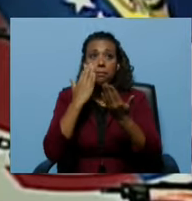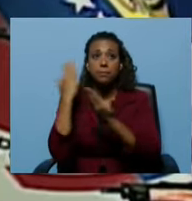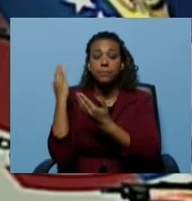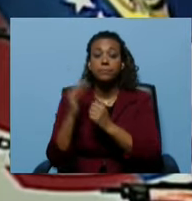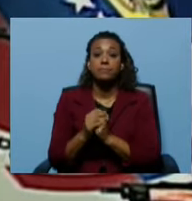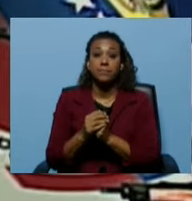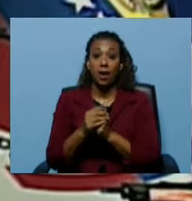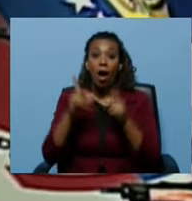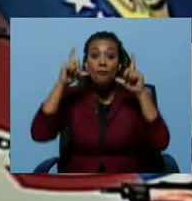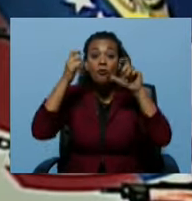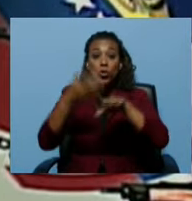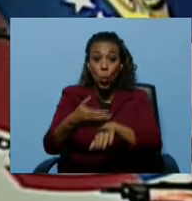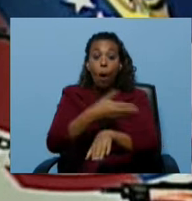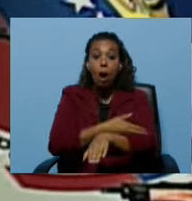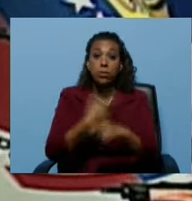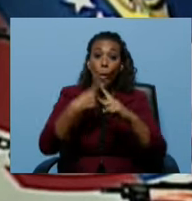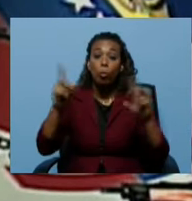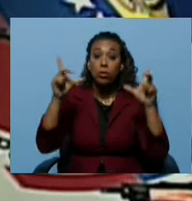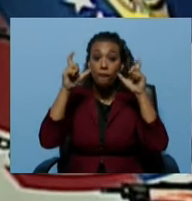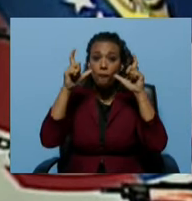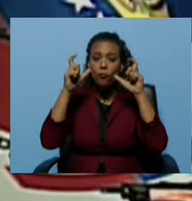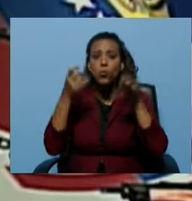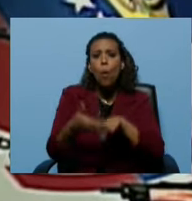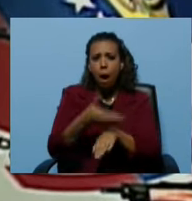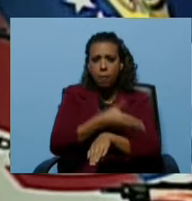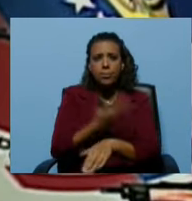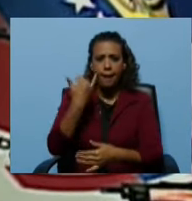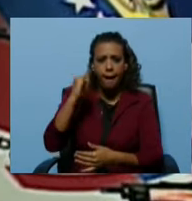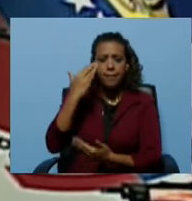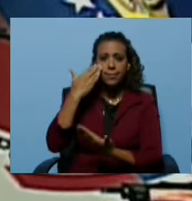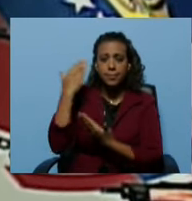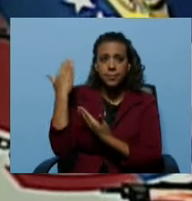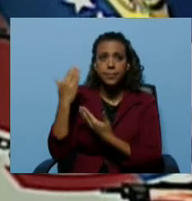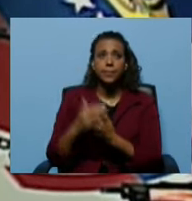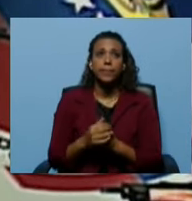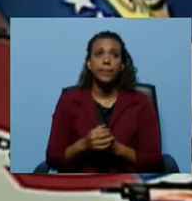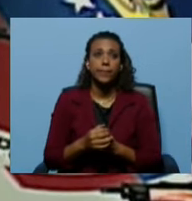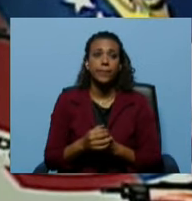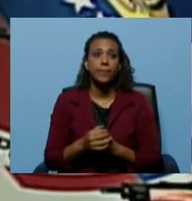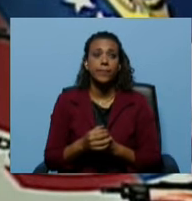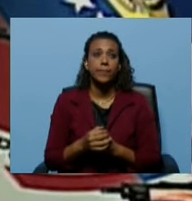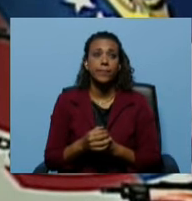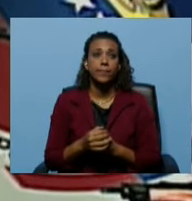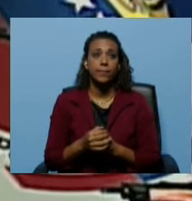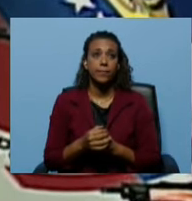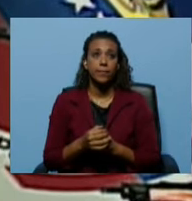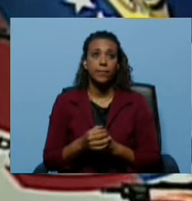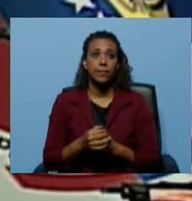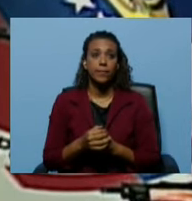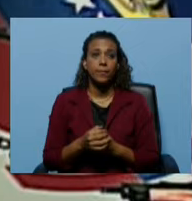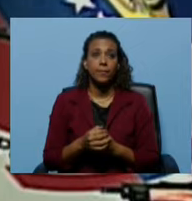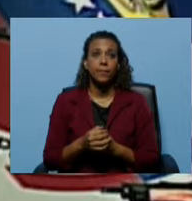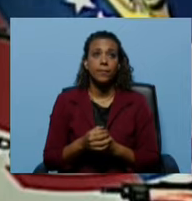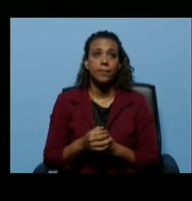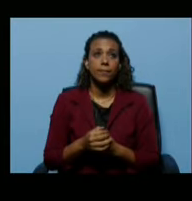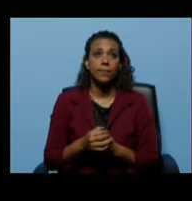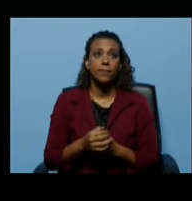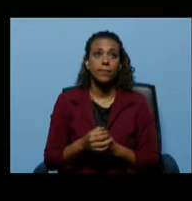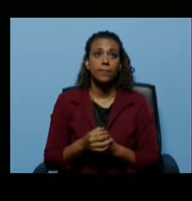Había una foto previa a esa, ¿no? Ajá. Ahí anda ella, de la señora. Ahí estaba.